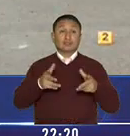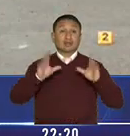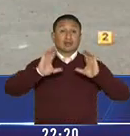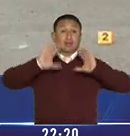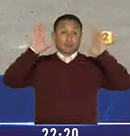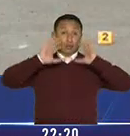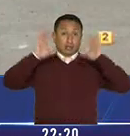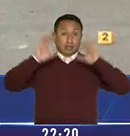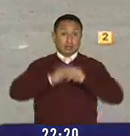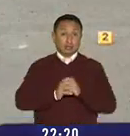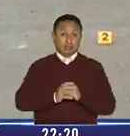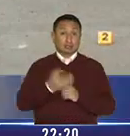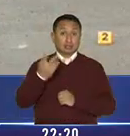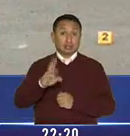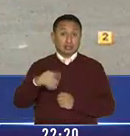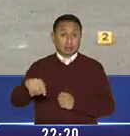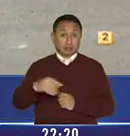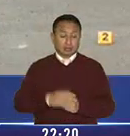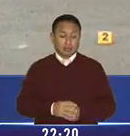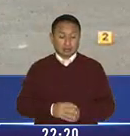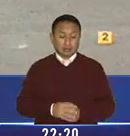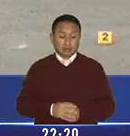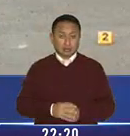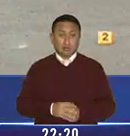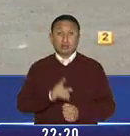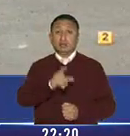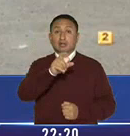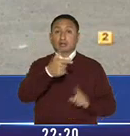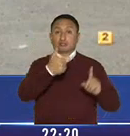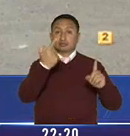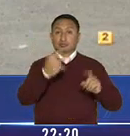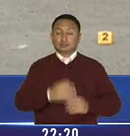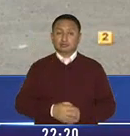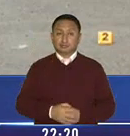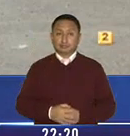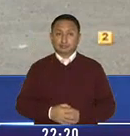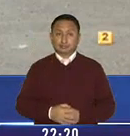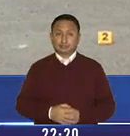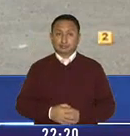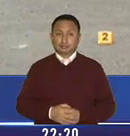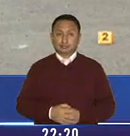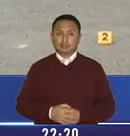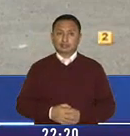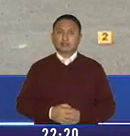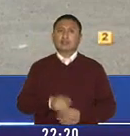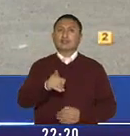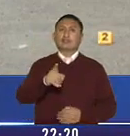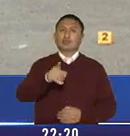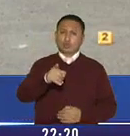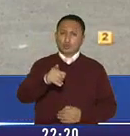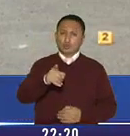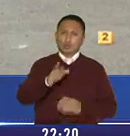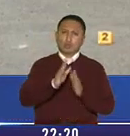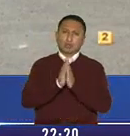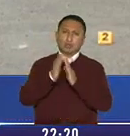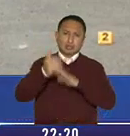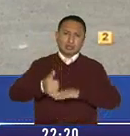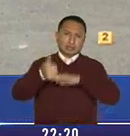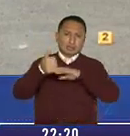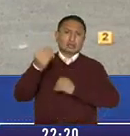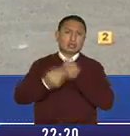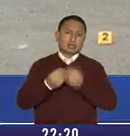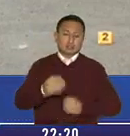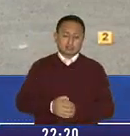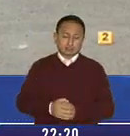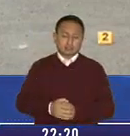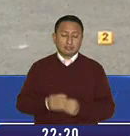también habían matado a una persona. Correcto. ¿De pronto qué es lo que le pedirían las autoridades de seguridad? Que